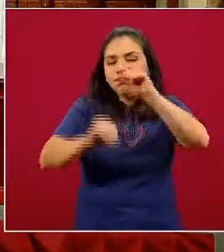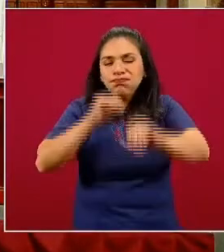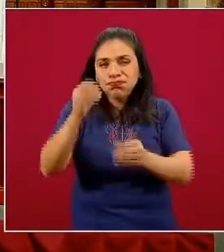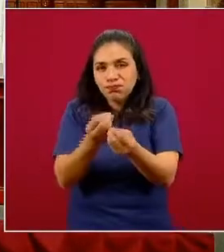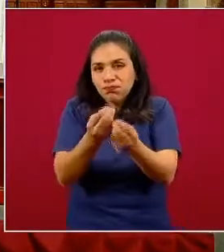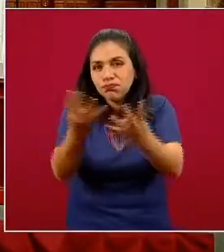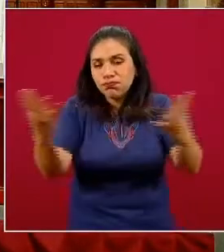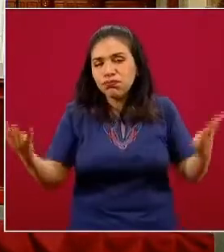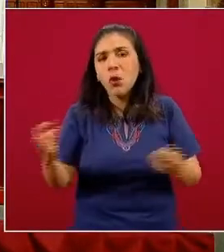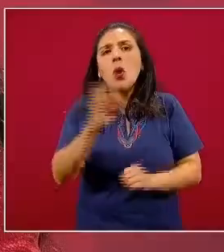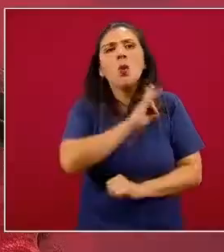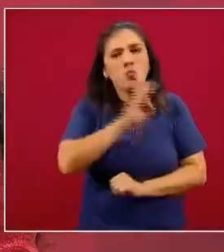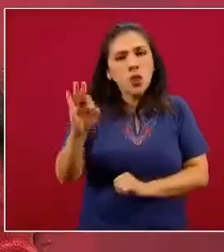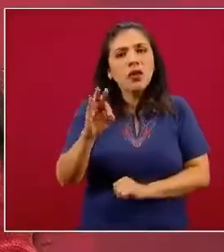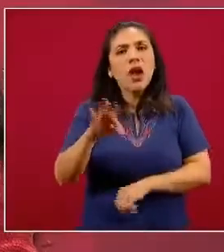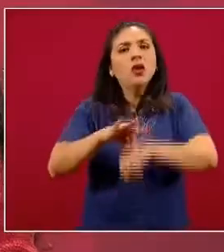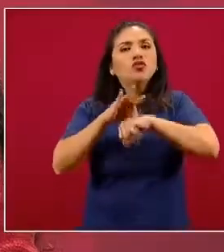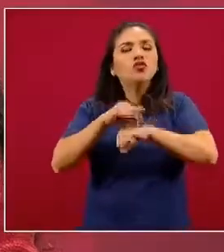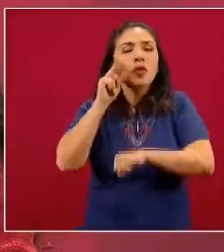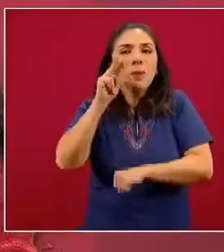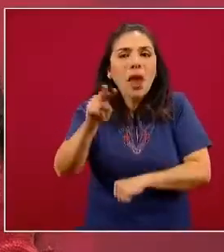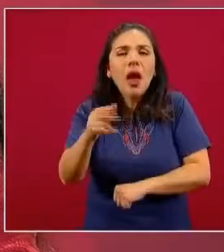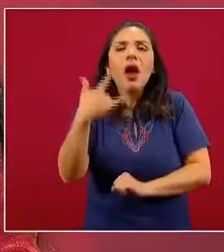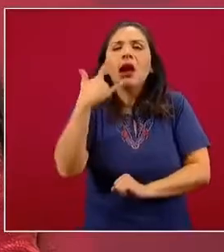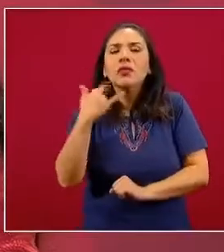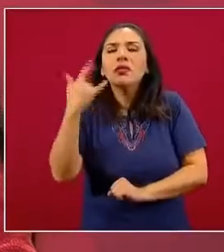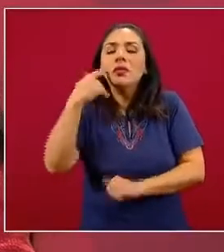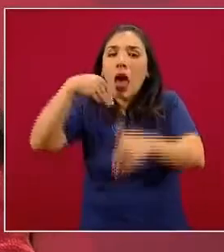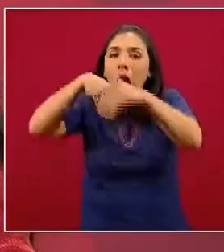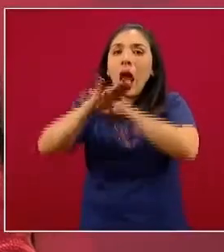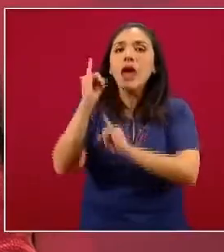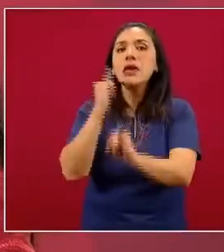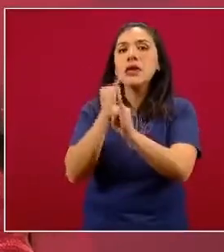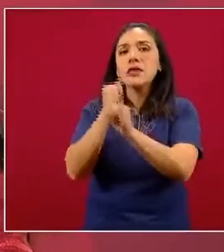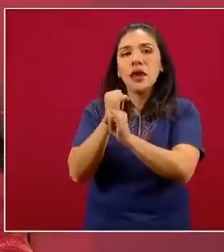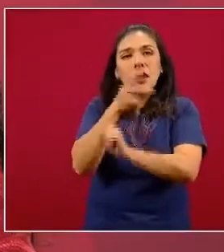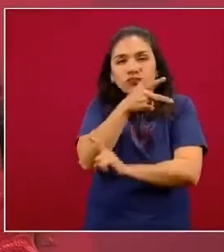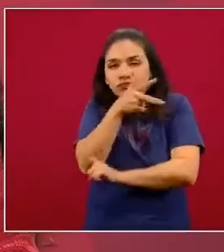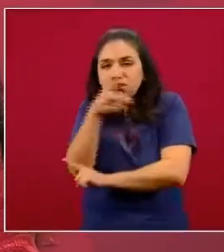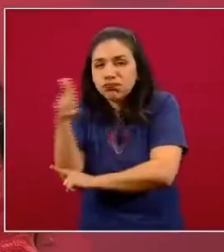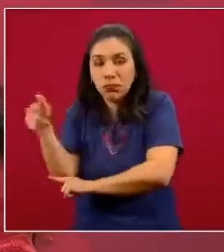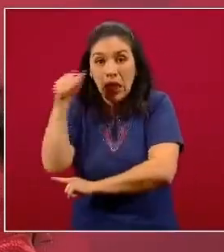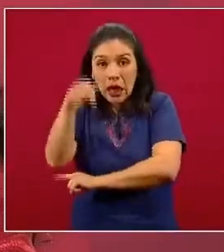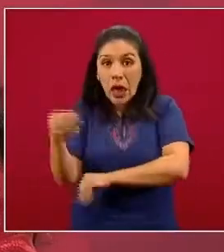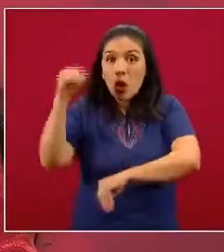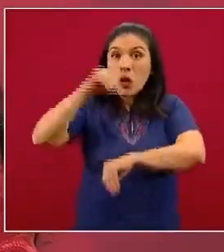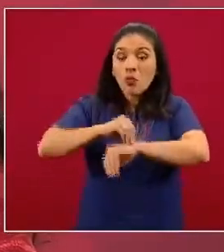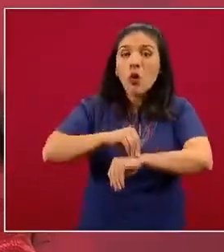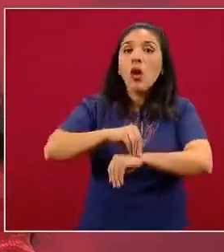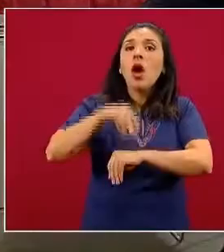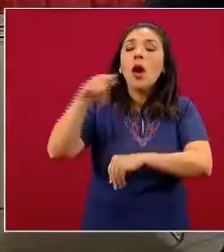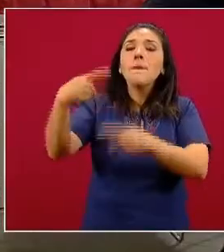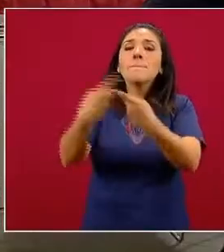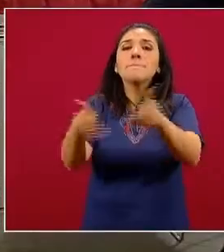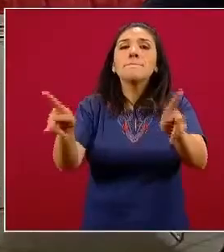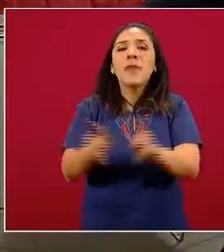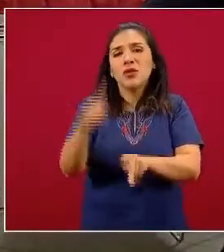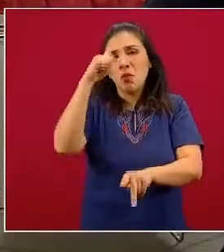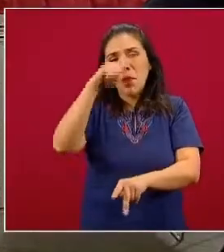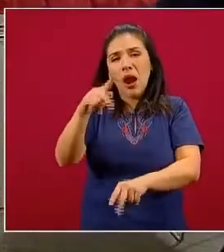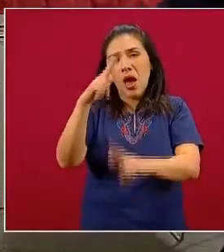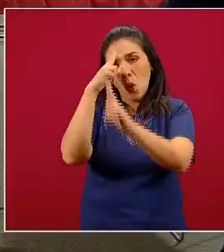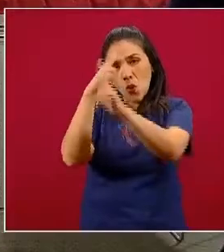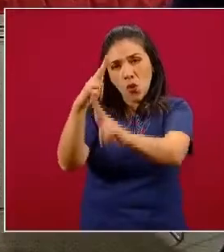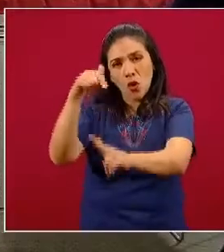podrá vivir y recorrer virtualmente. Esta ofrenda se colocará en el patio de honor de